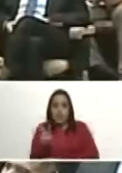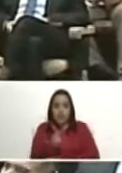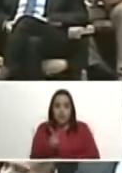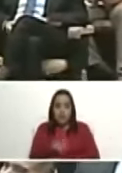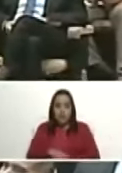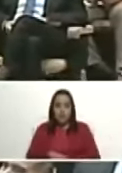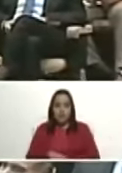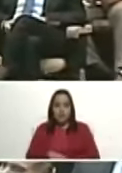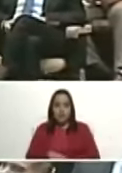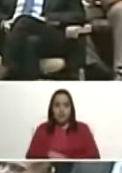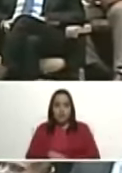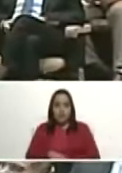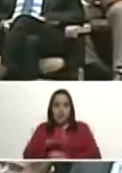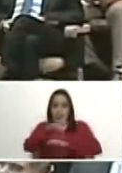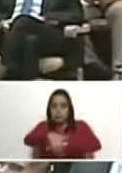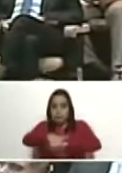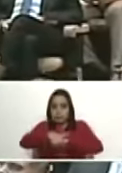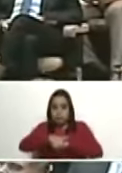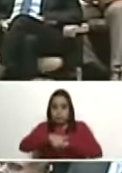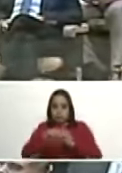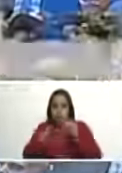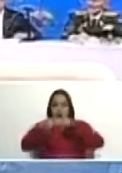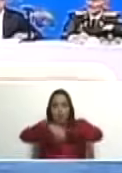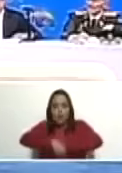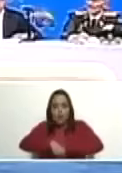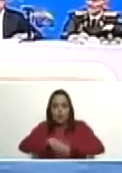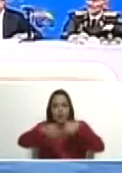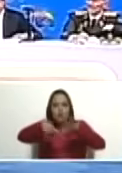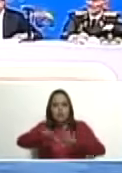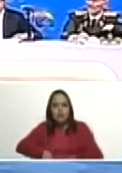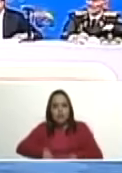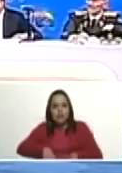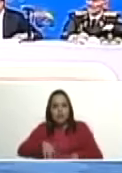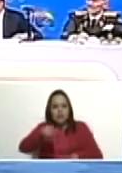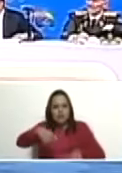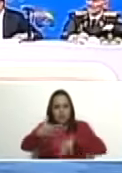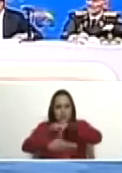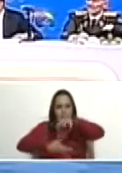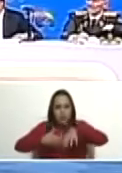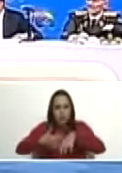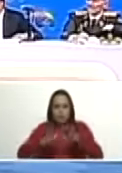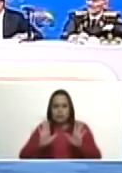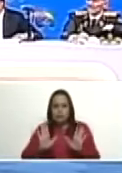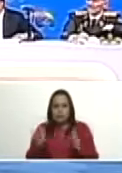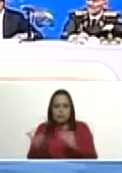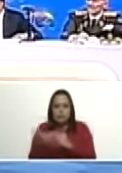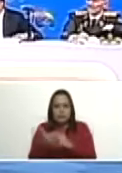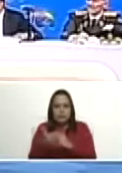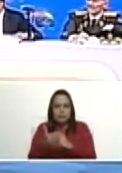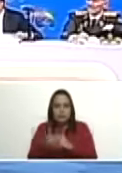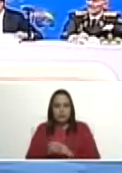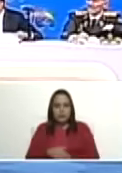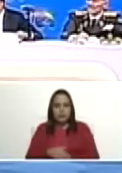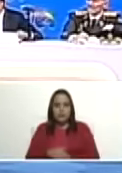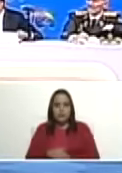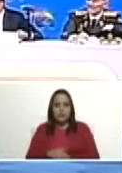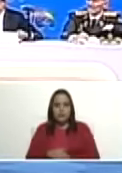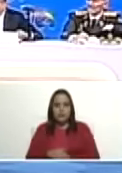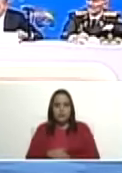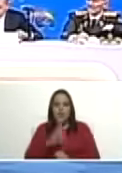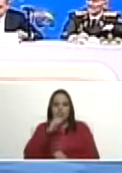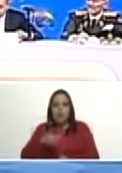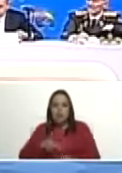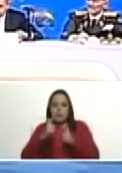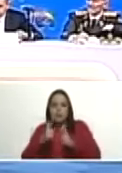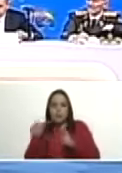Gran Bretaña acuerdan congelar la controversia y abstenerse de